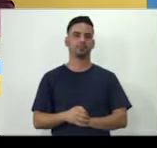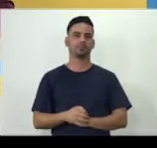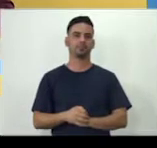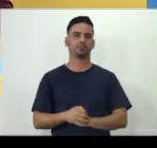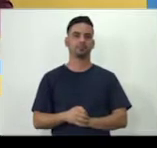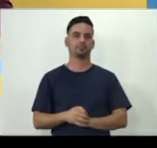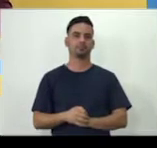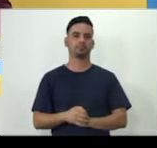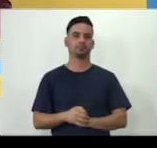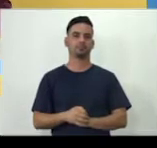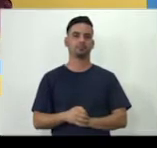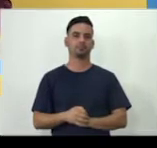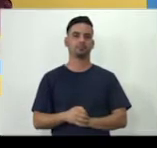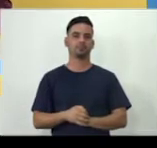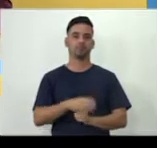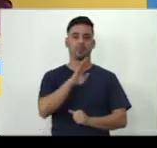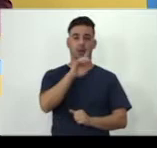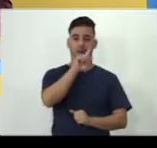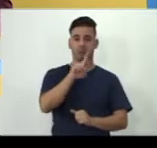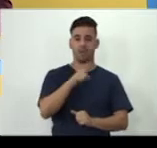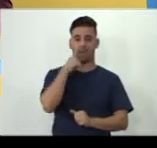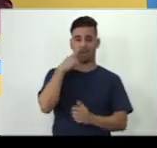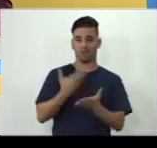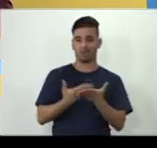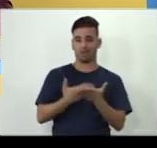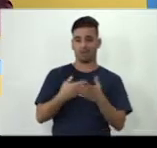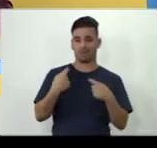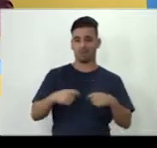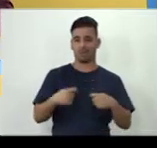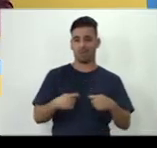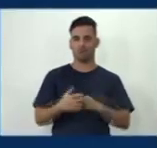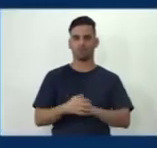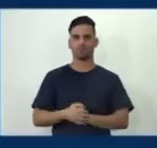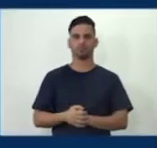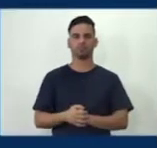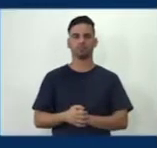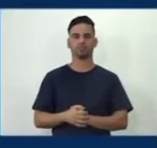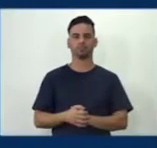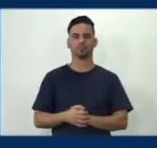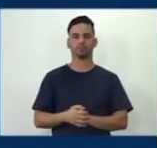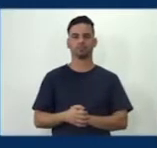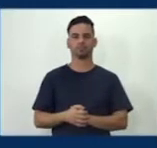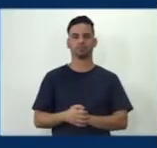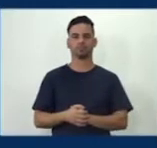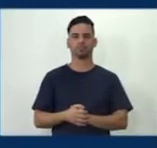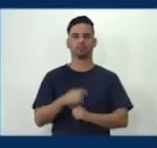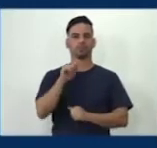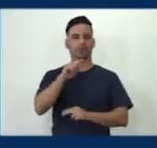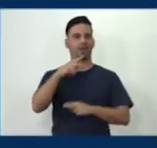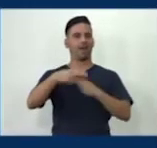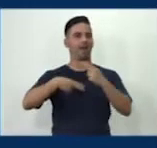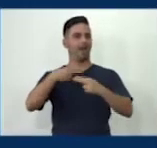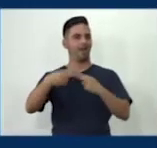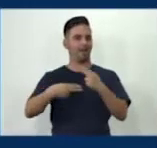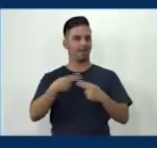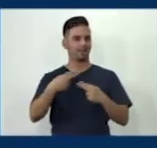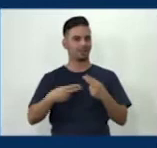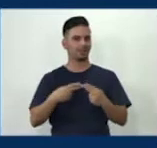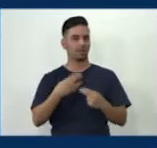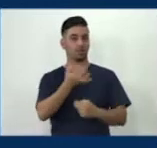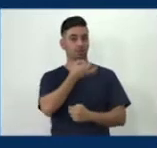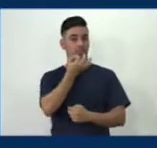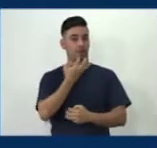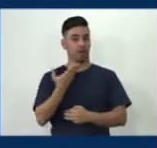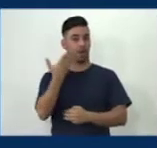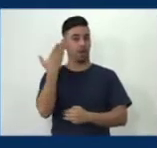En inciso B dice que debemos representar las líneas de inducción. Allí lo estamos haciendo, como ya lo